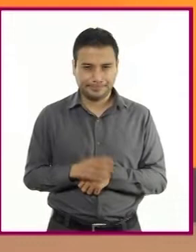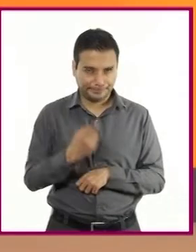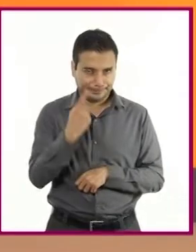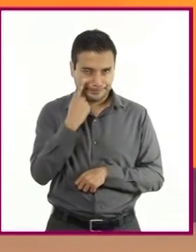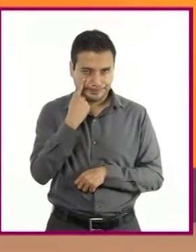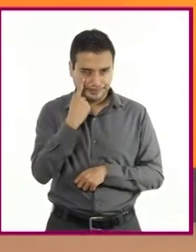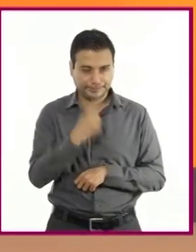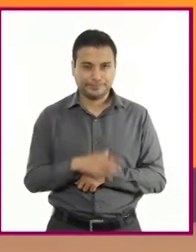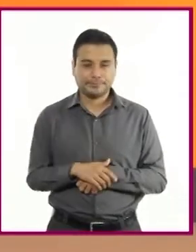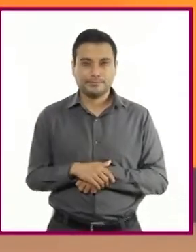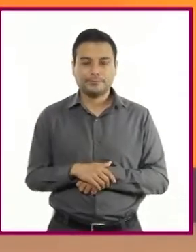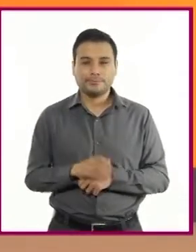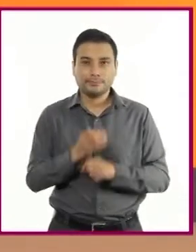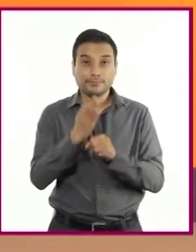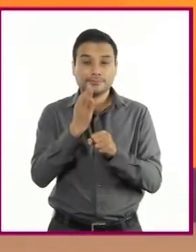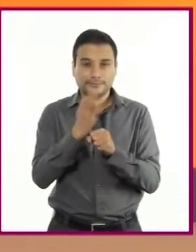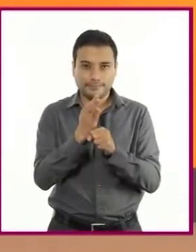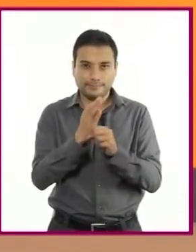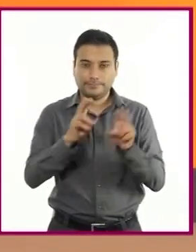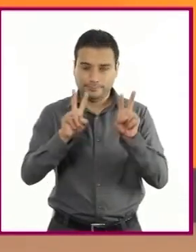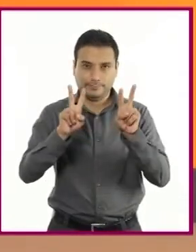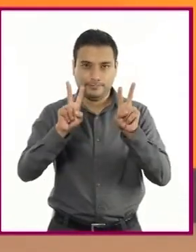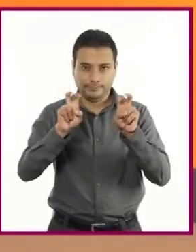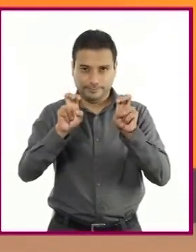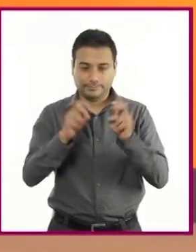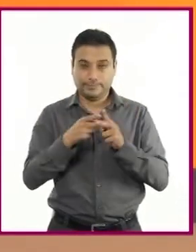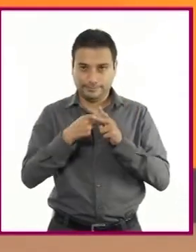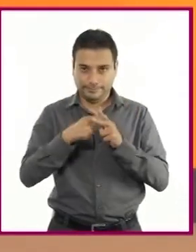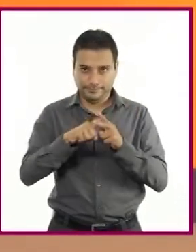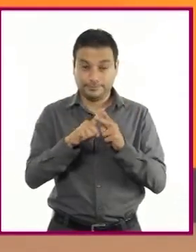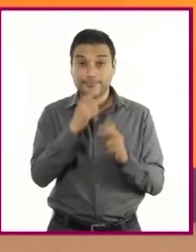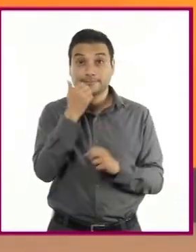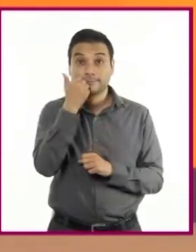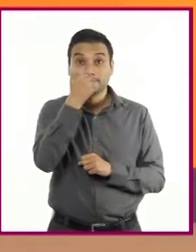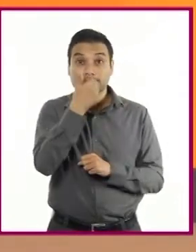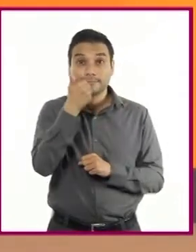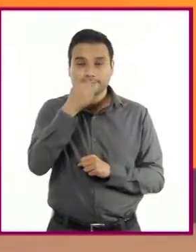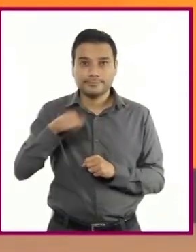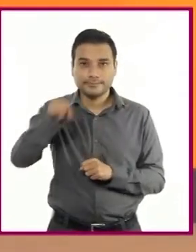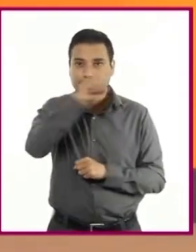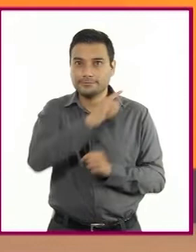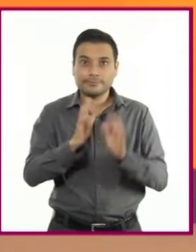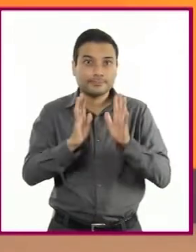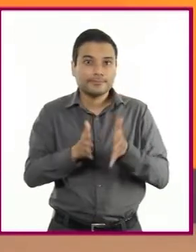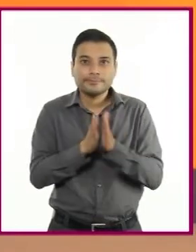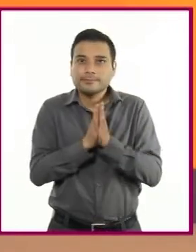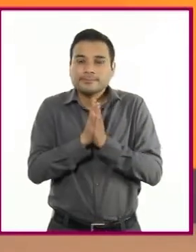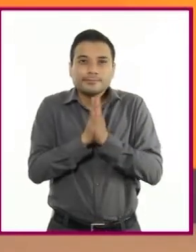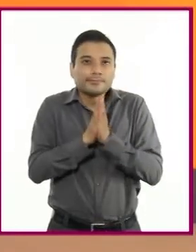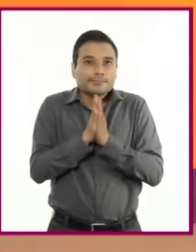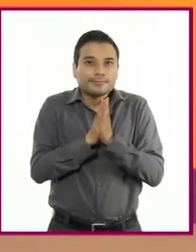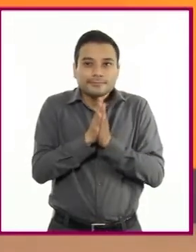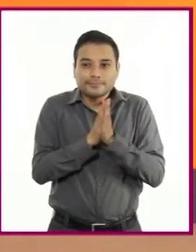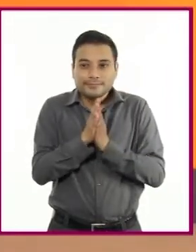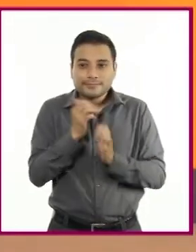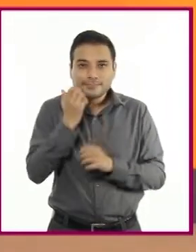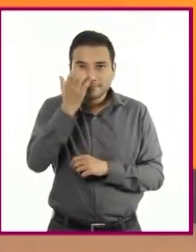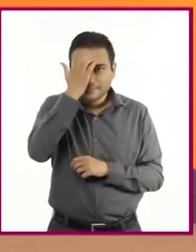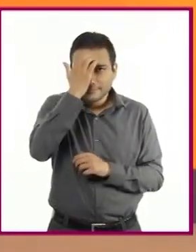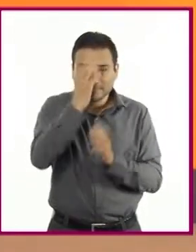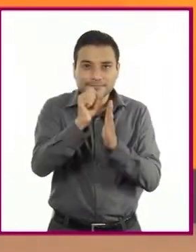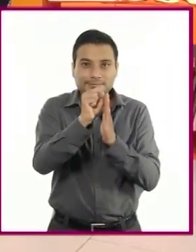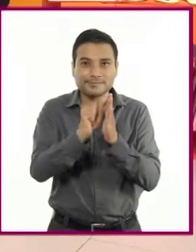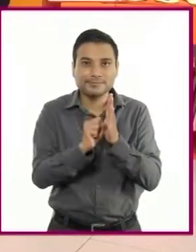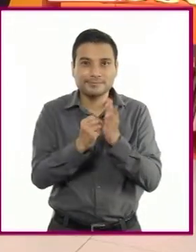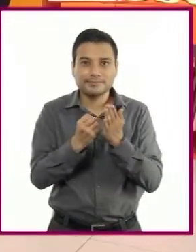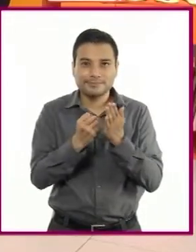Raúl, si nos adentramos al tema? Ya que nuestras alumnas y alumnos están impacientes por conocer sobre el sistema